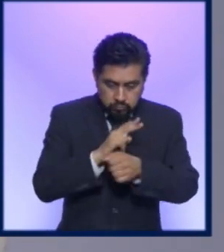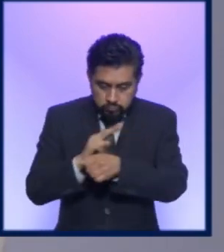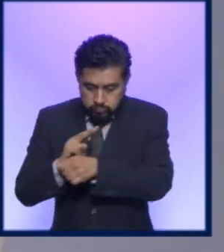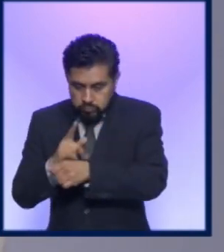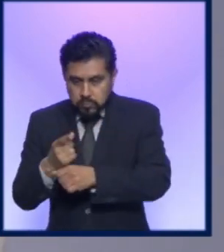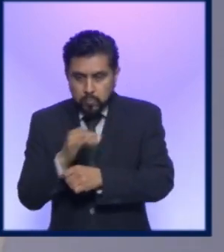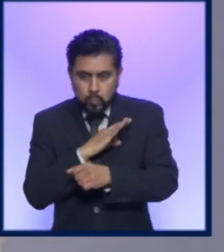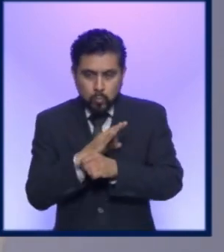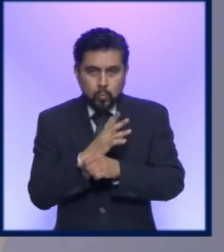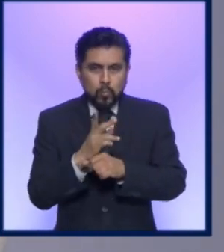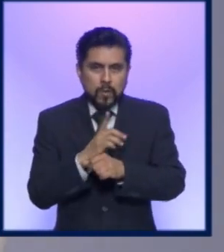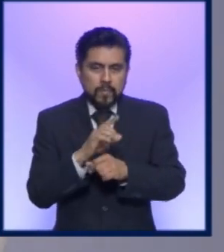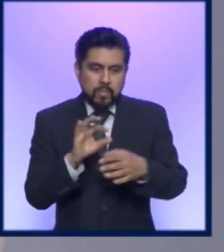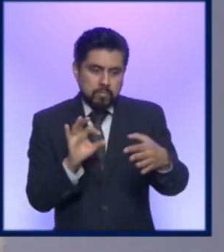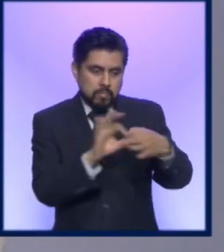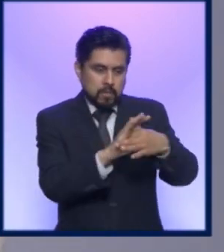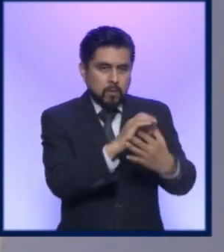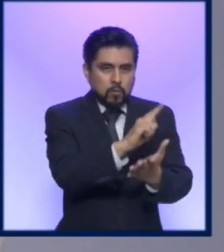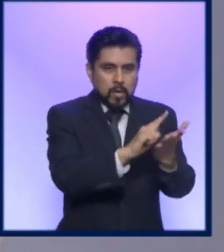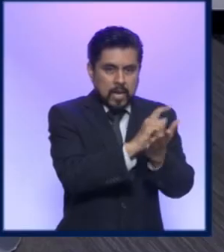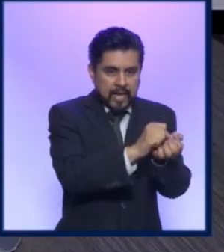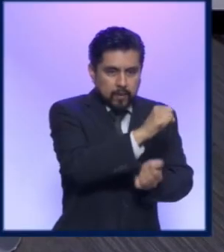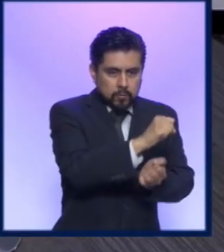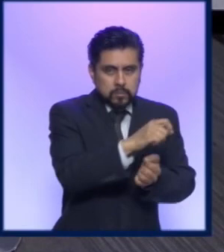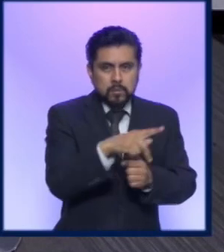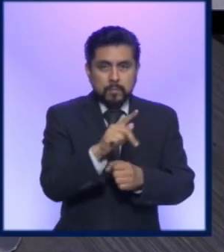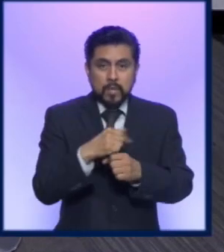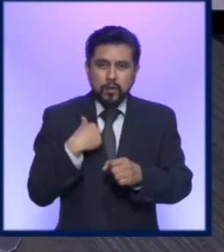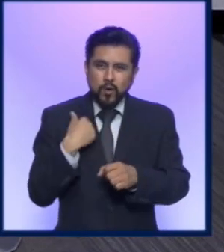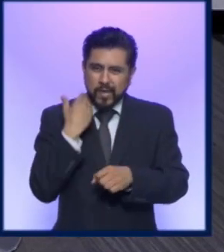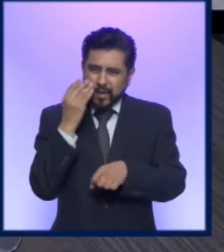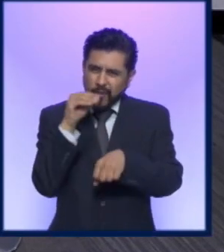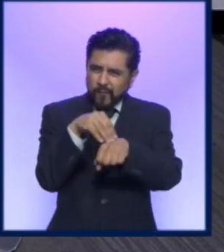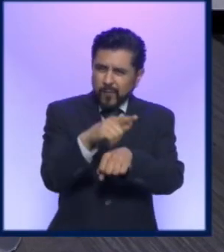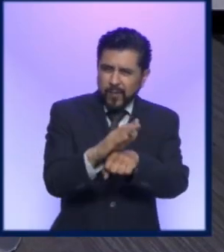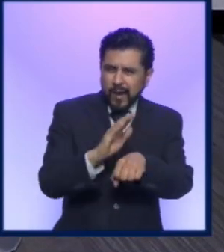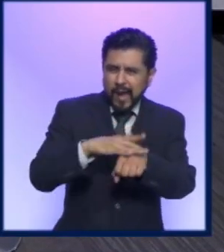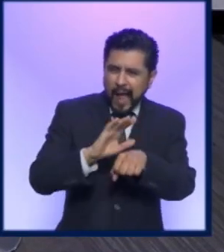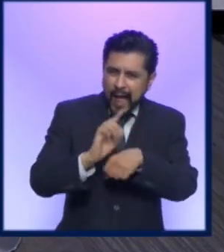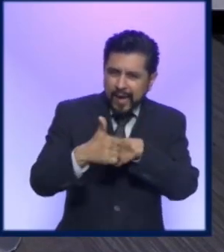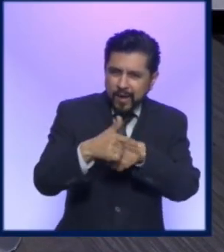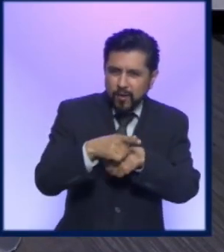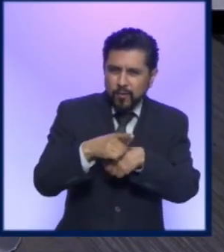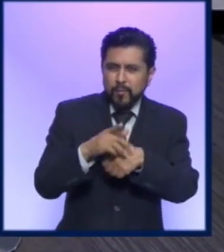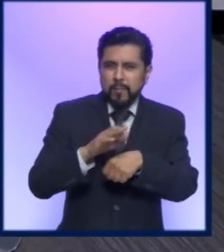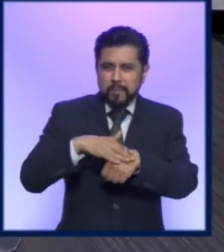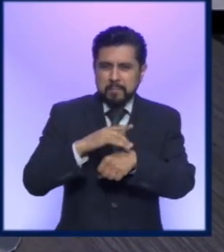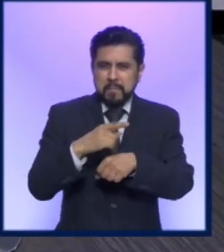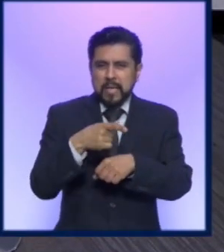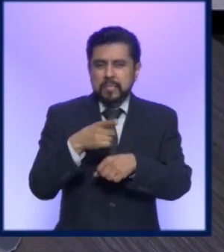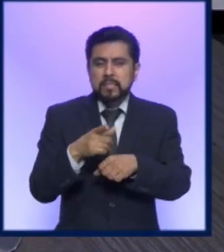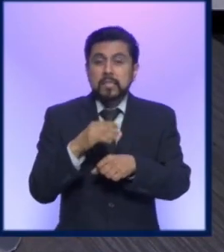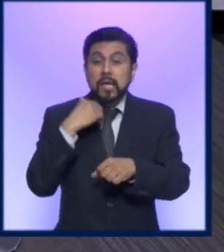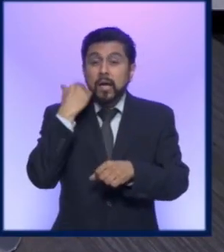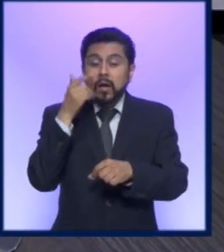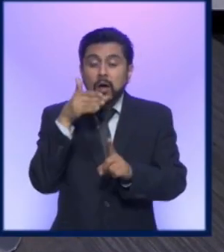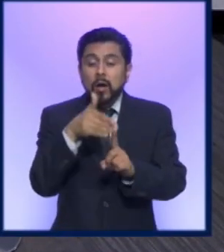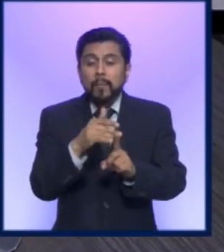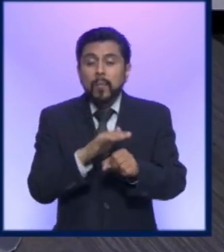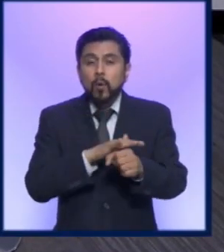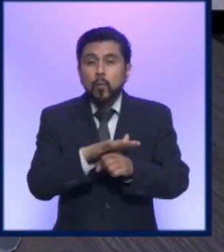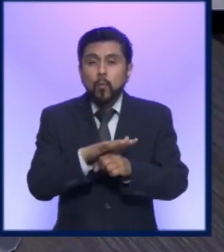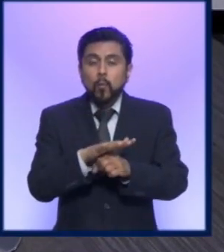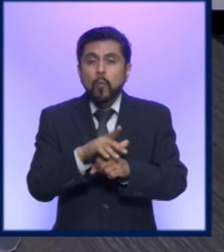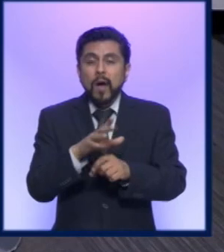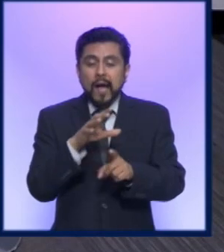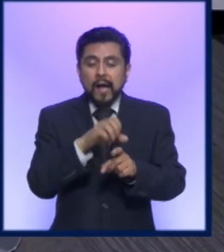la regularidad constitucional sin embargo yo agregaría otra cuestión en el sentido de que lo que se persigue es que insisto